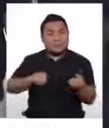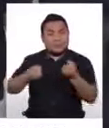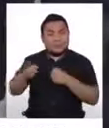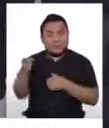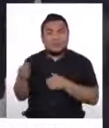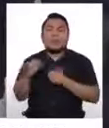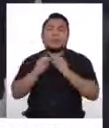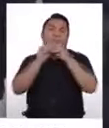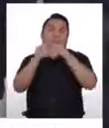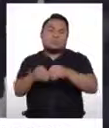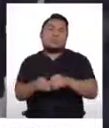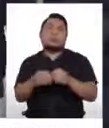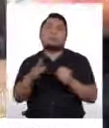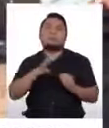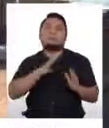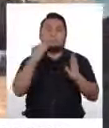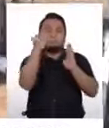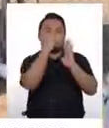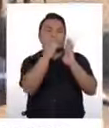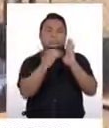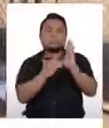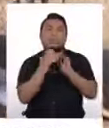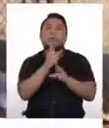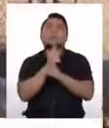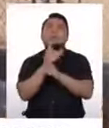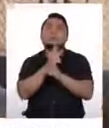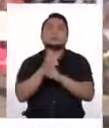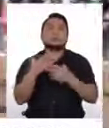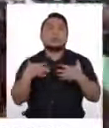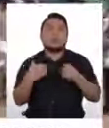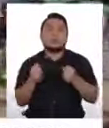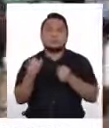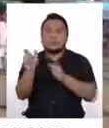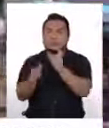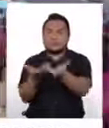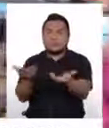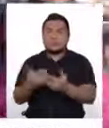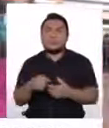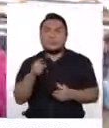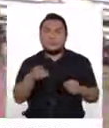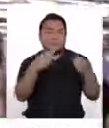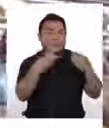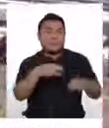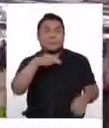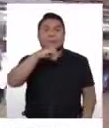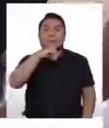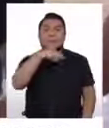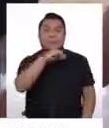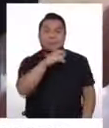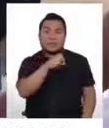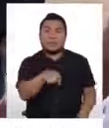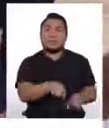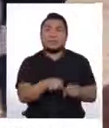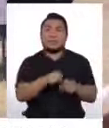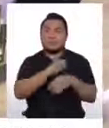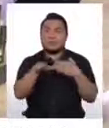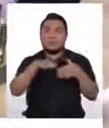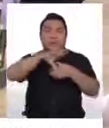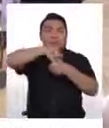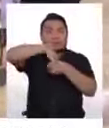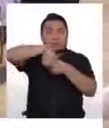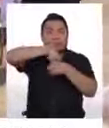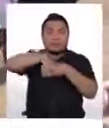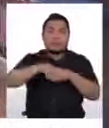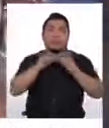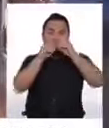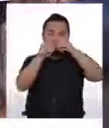varios protocolos de salud pública. Durante el cierre se instalará un mercado itinerante del Minagri para garantizar el abastecimiento de alimentos en